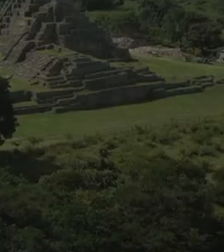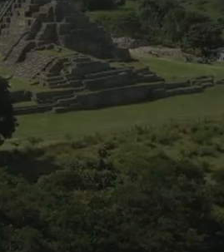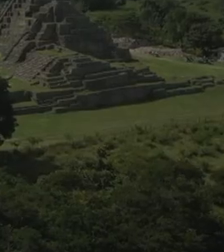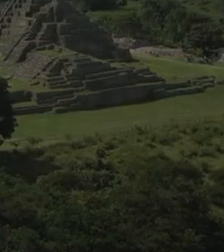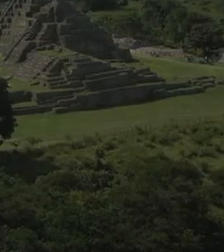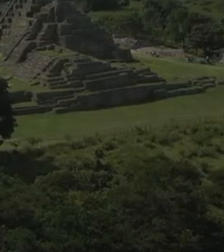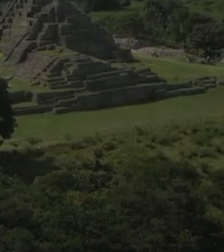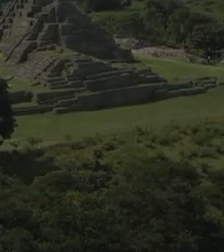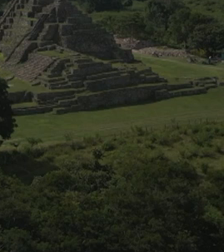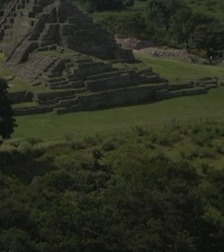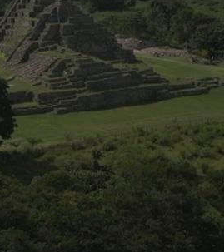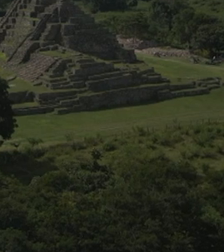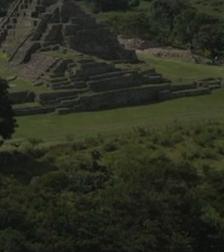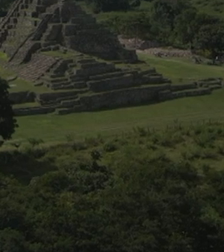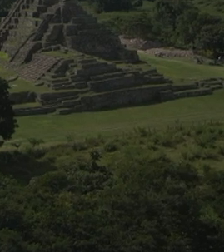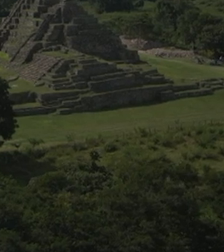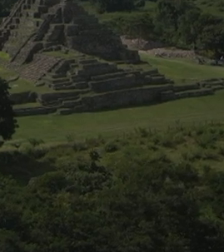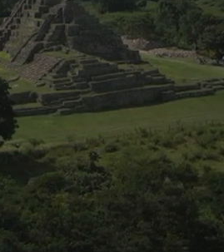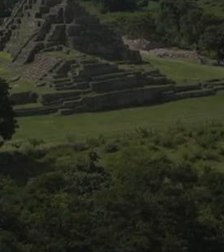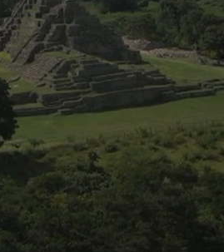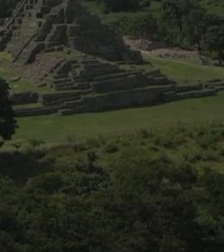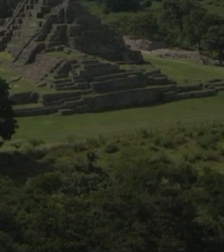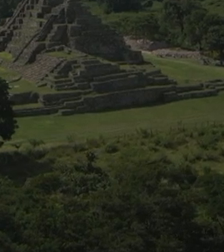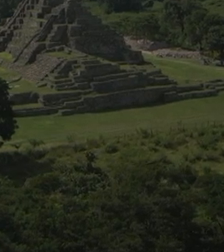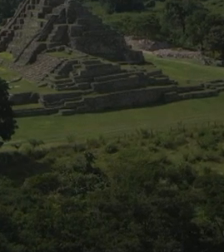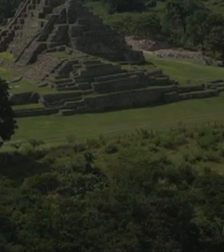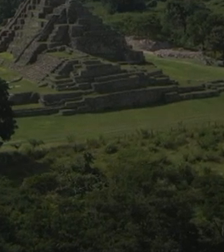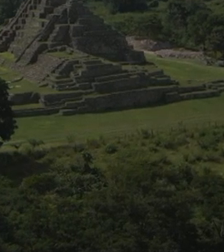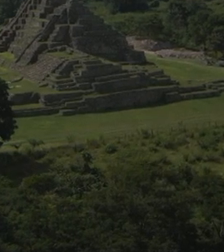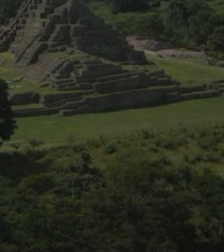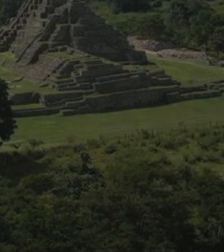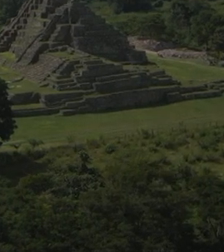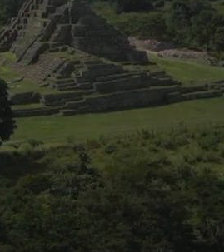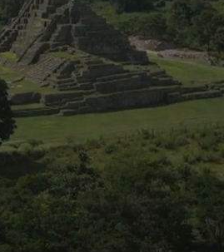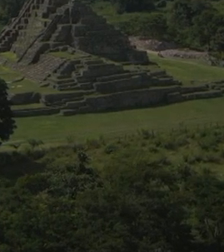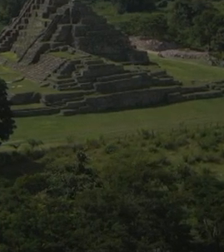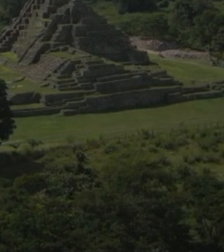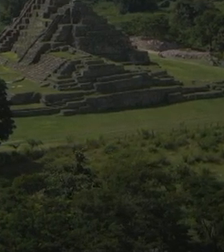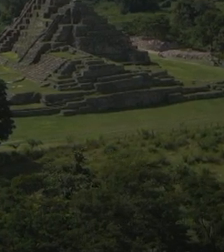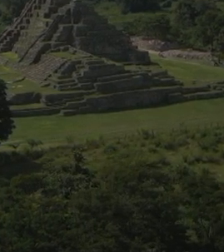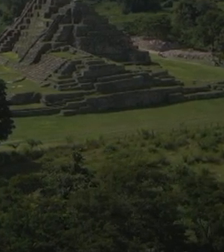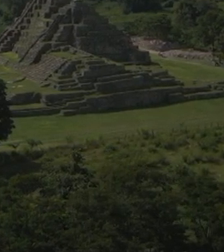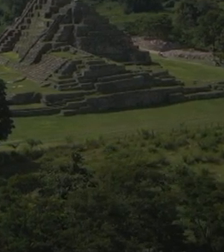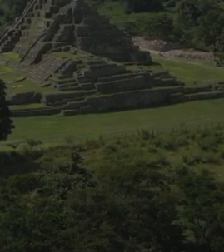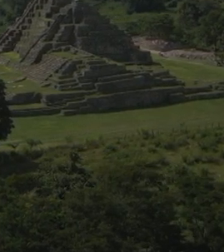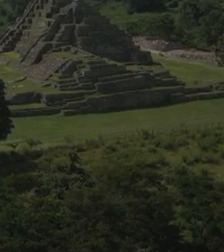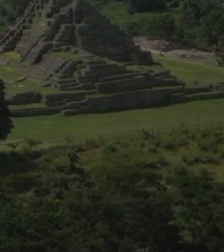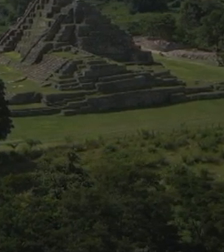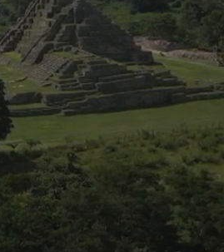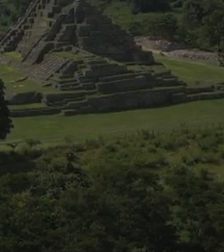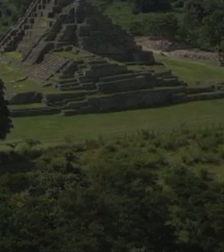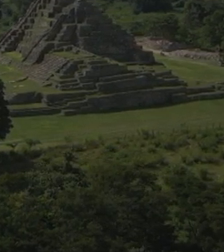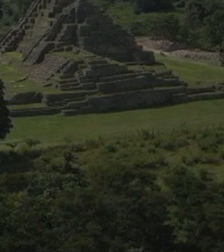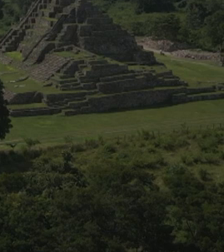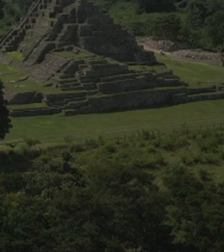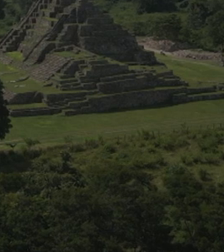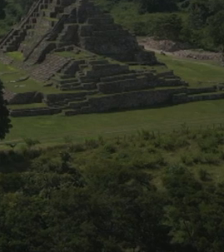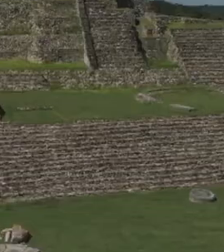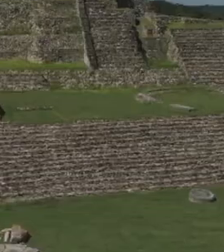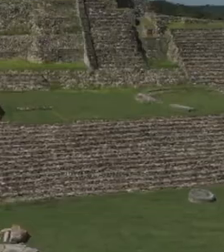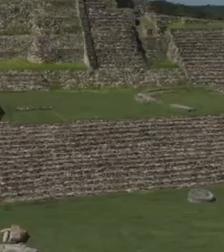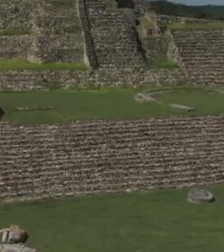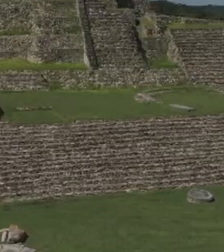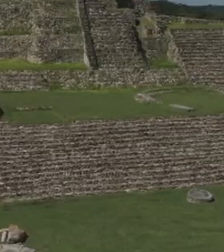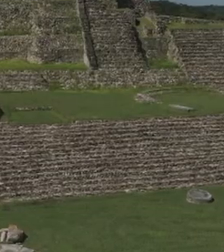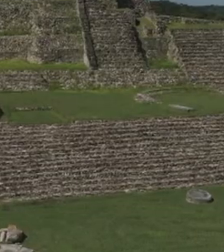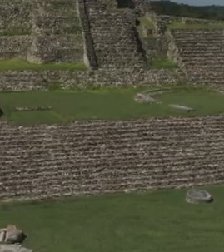impresionarán. Ya tenemos concluida la habilitación de los senderos para caminar por la zona con la